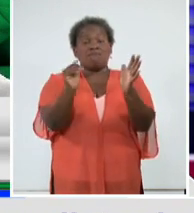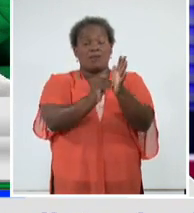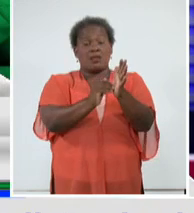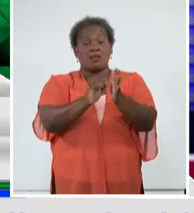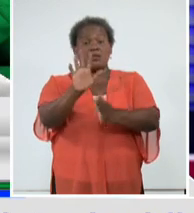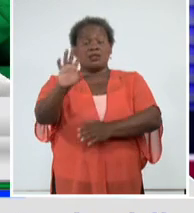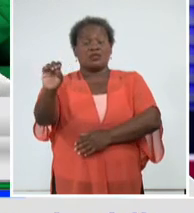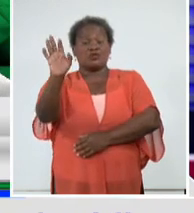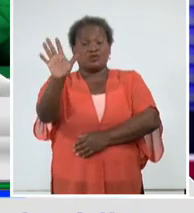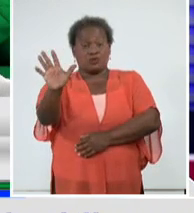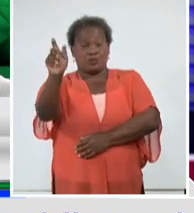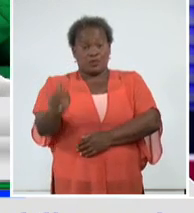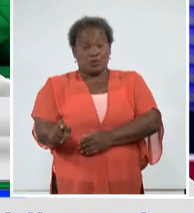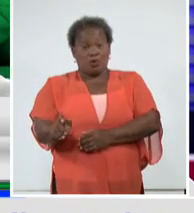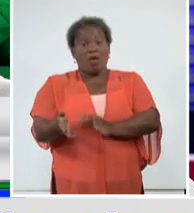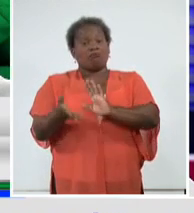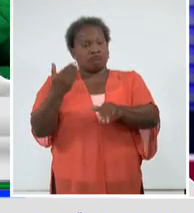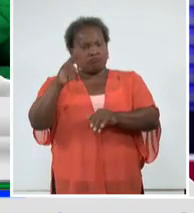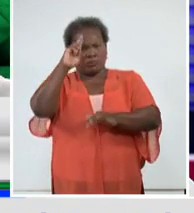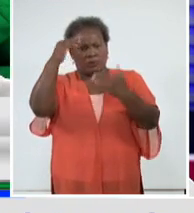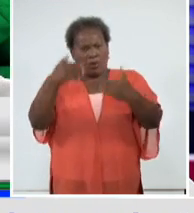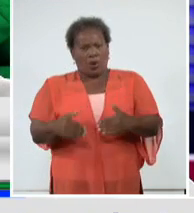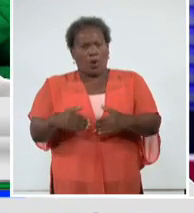390.505 pacientes recuperados, que es el